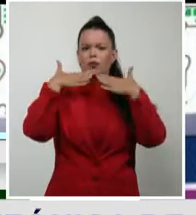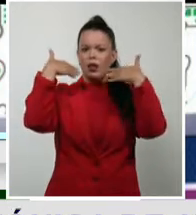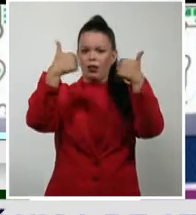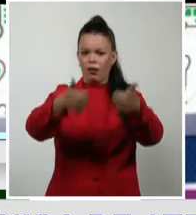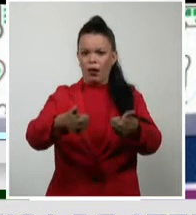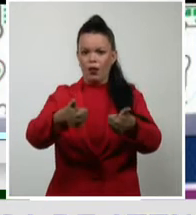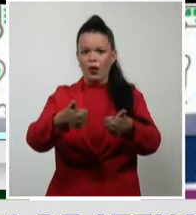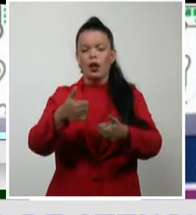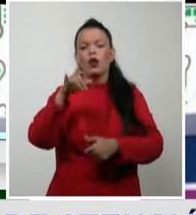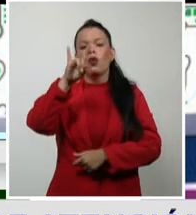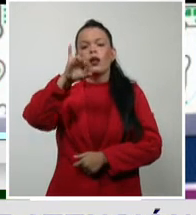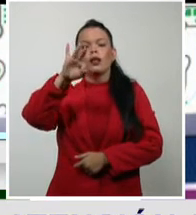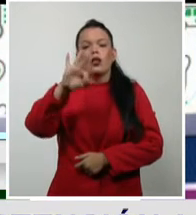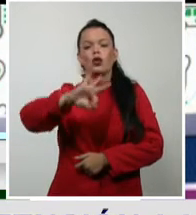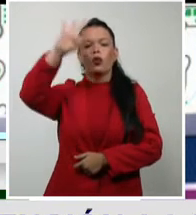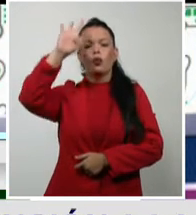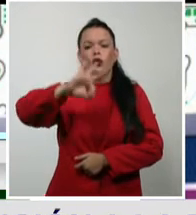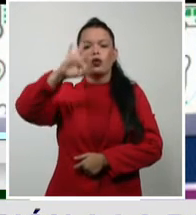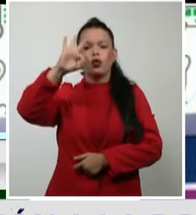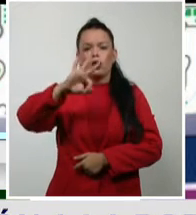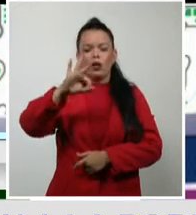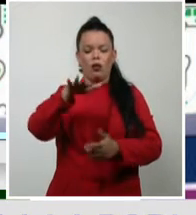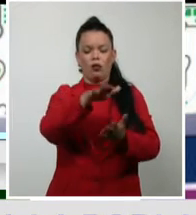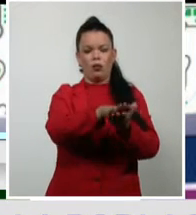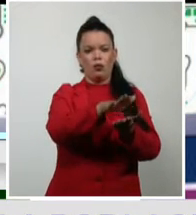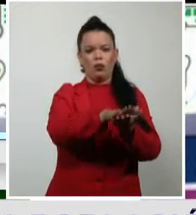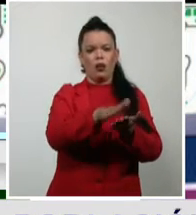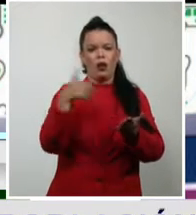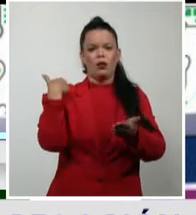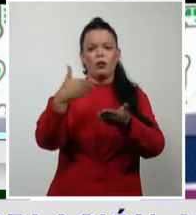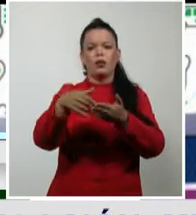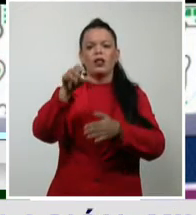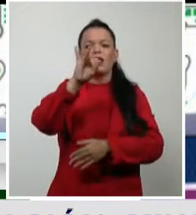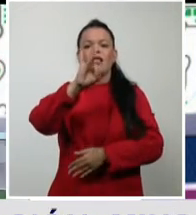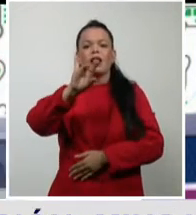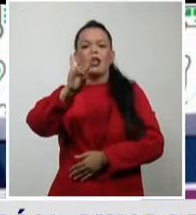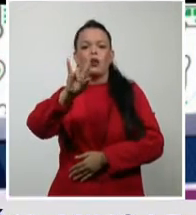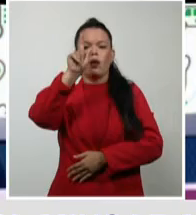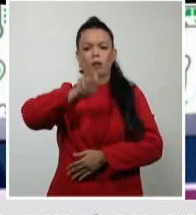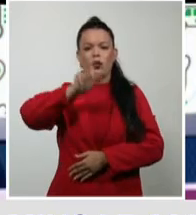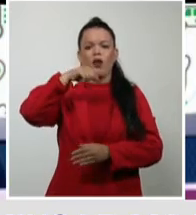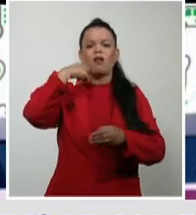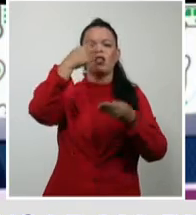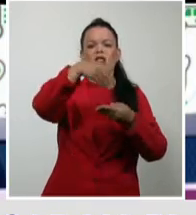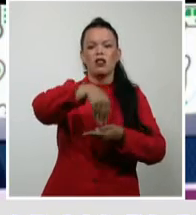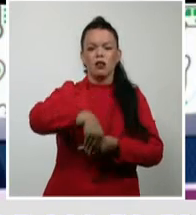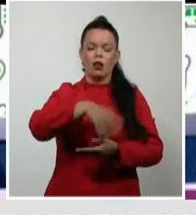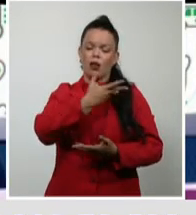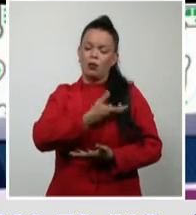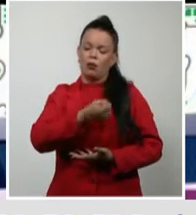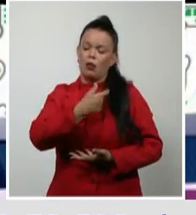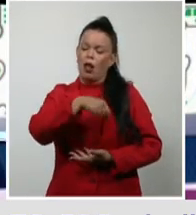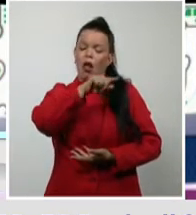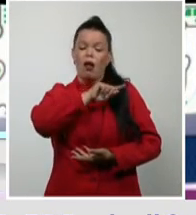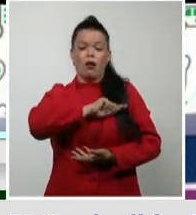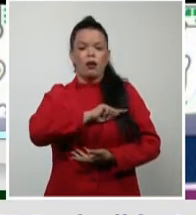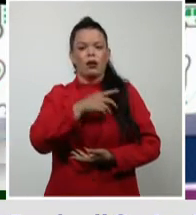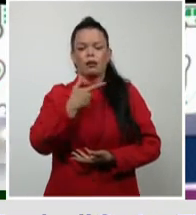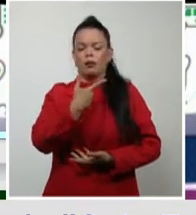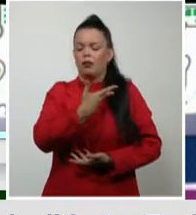98%. Se acumulan 79 fallecidos hasta este momento. Lamentablemente en el día de ayer tenemos que lamentar un